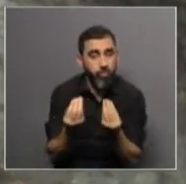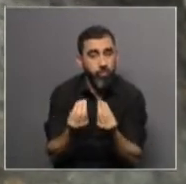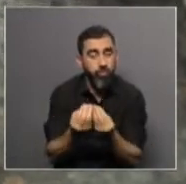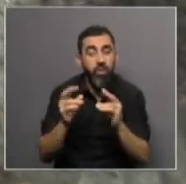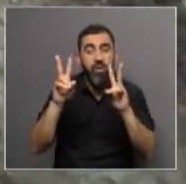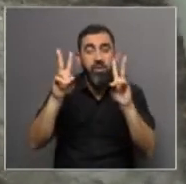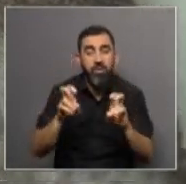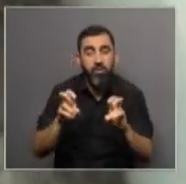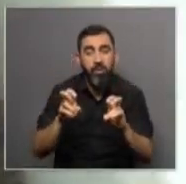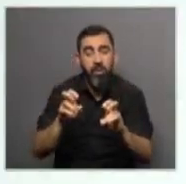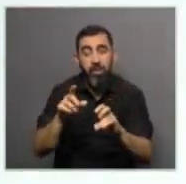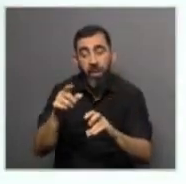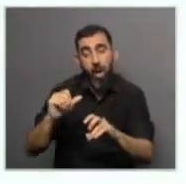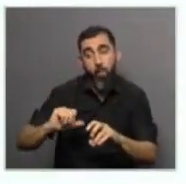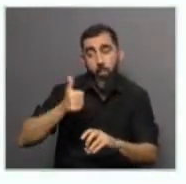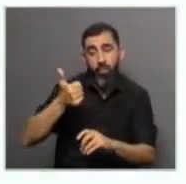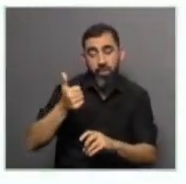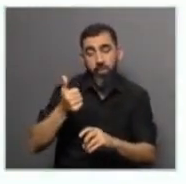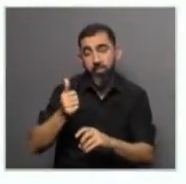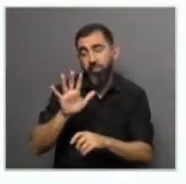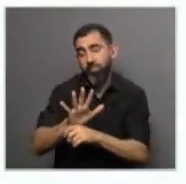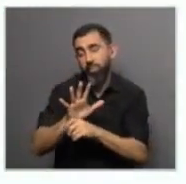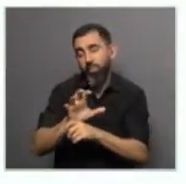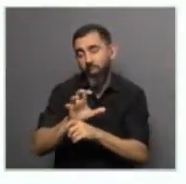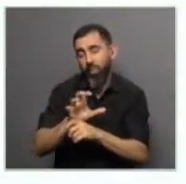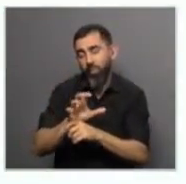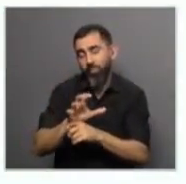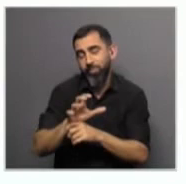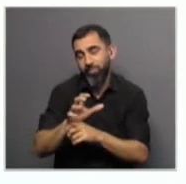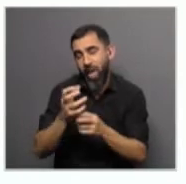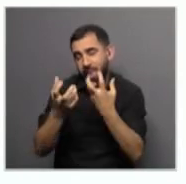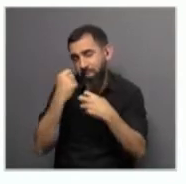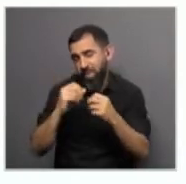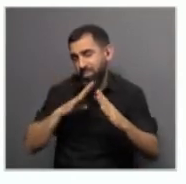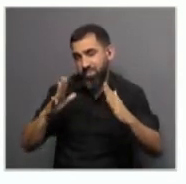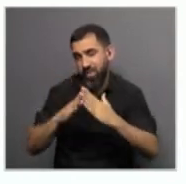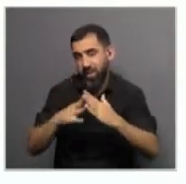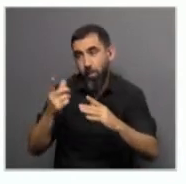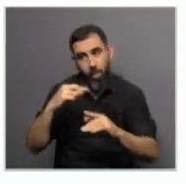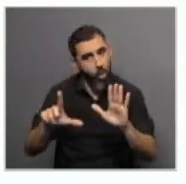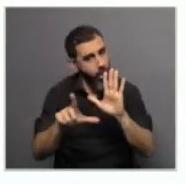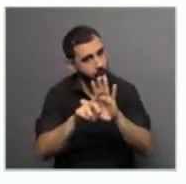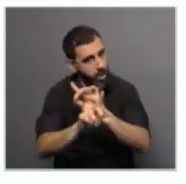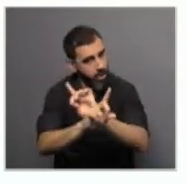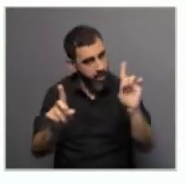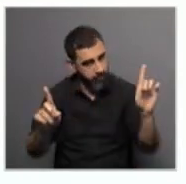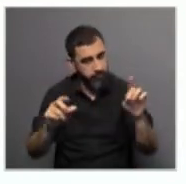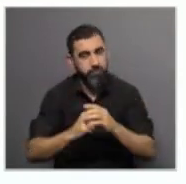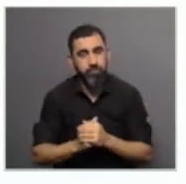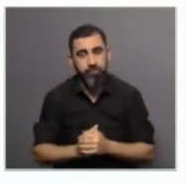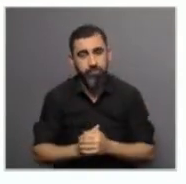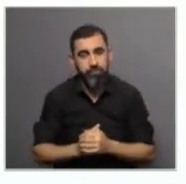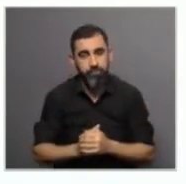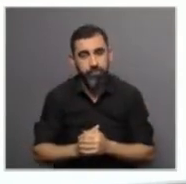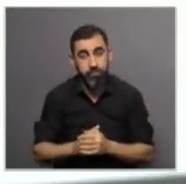es la utilización de ellas como mascotas, aunque acá en Uruguay, bueno, no es legal. Como pueden ver, les mencionaba